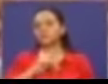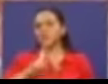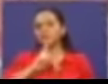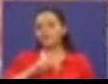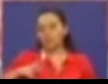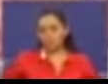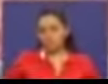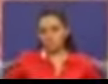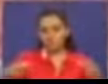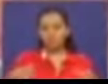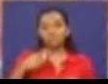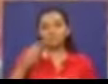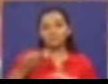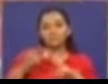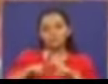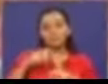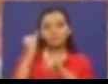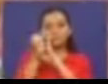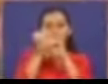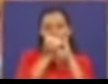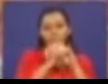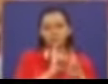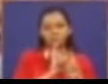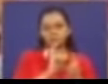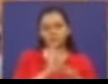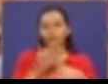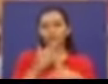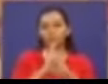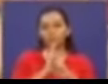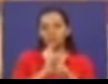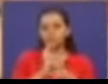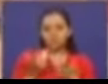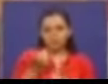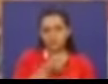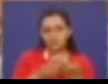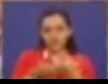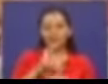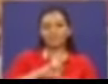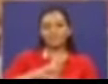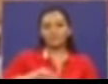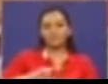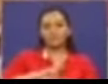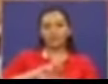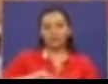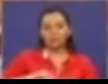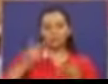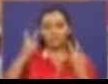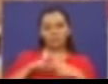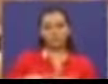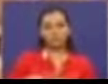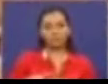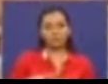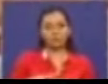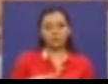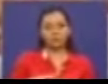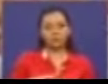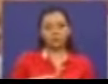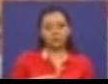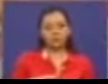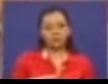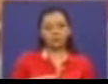organismos de respuesta en cada uno de esos sectores. Y también acá en la zona del Napo, en lo que tiene que ver